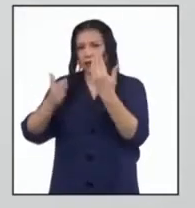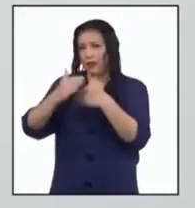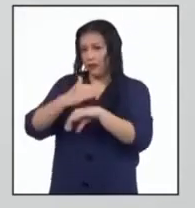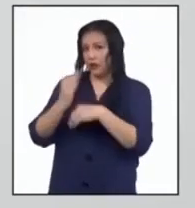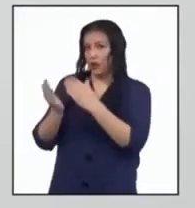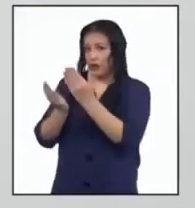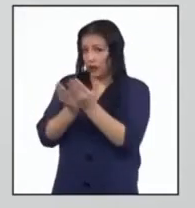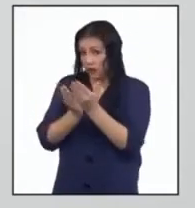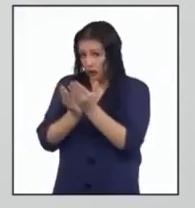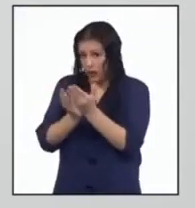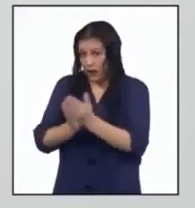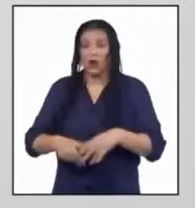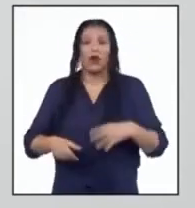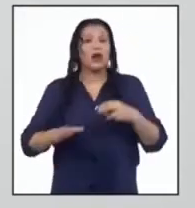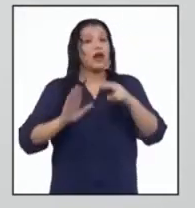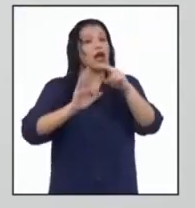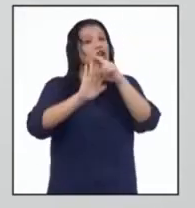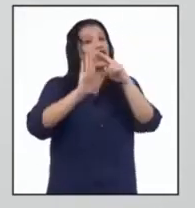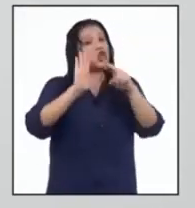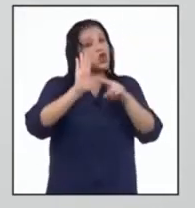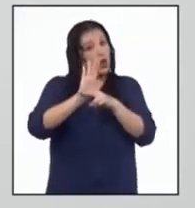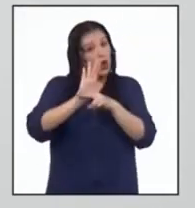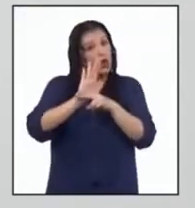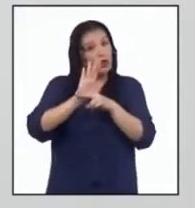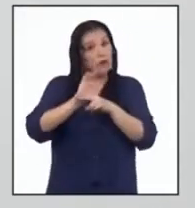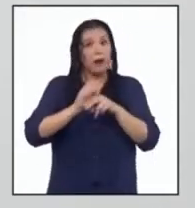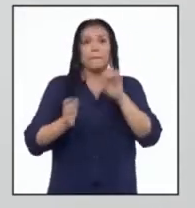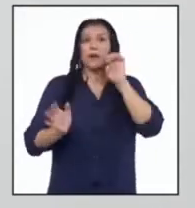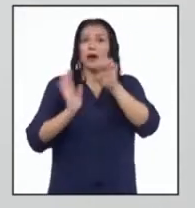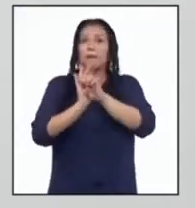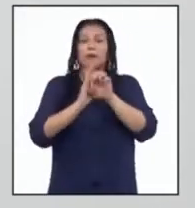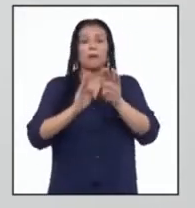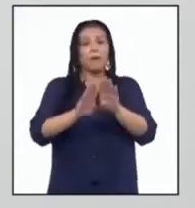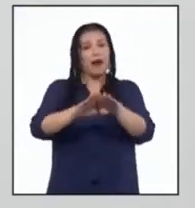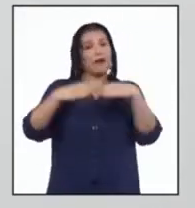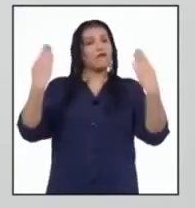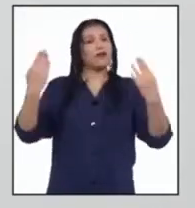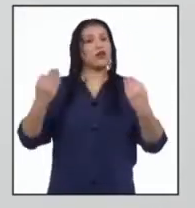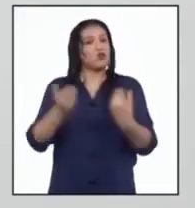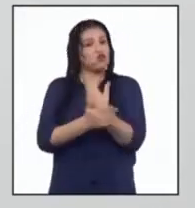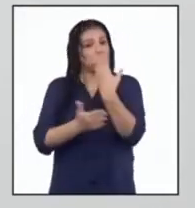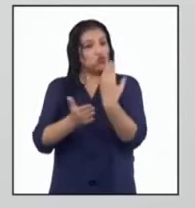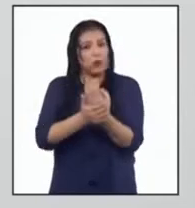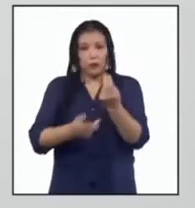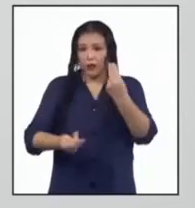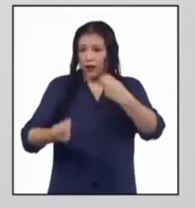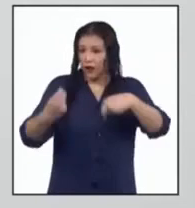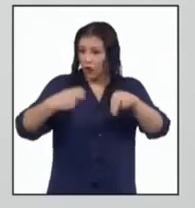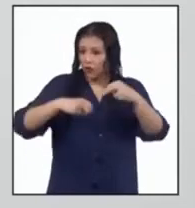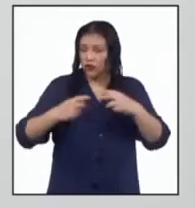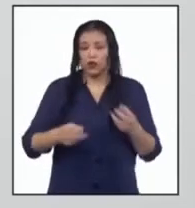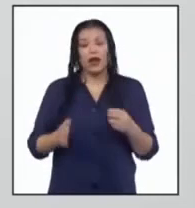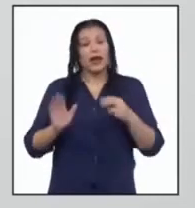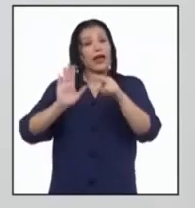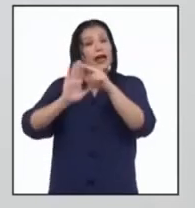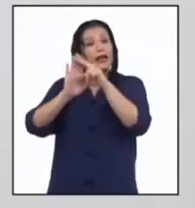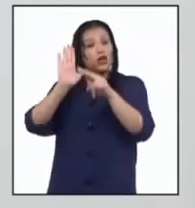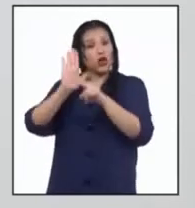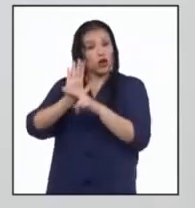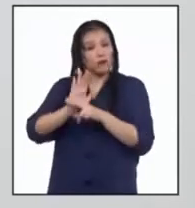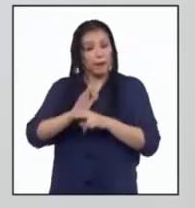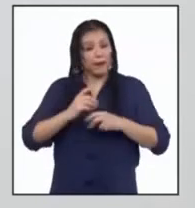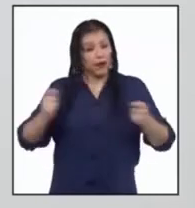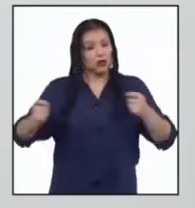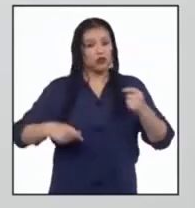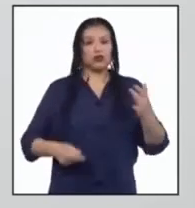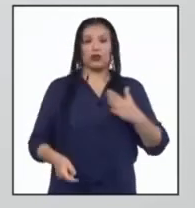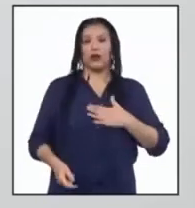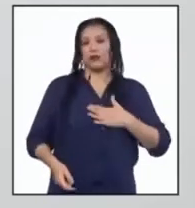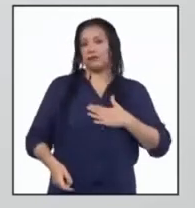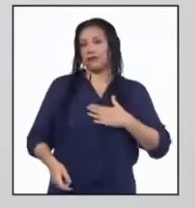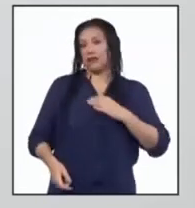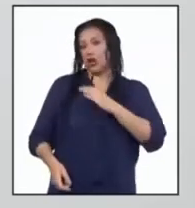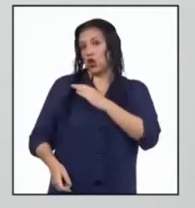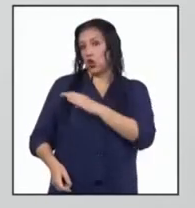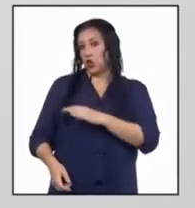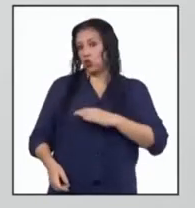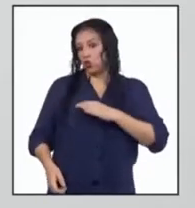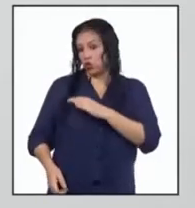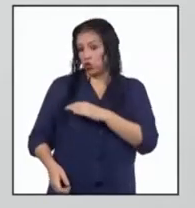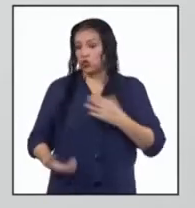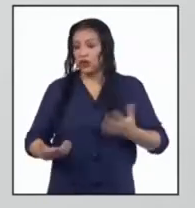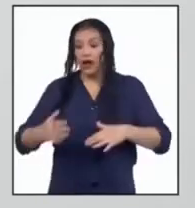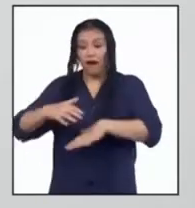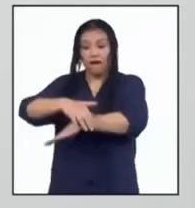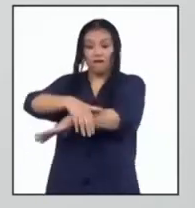escuela, normas para abrir un negocio, normas para regular nuestra conducta en el